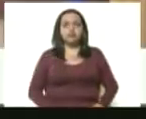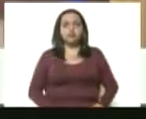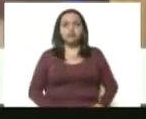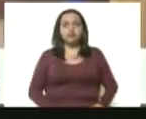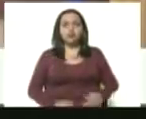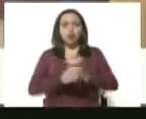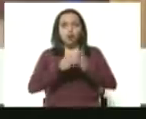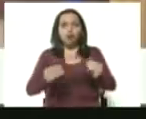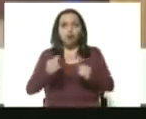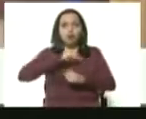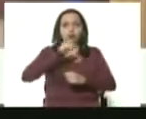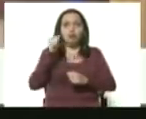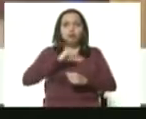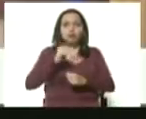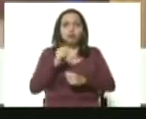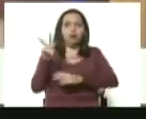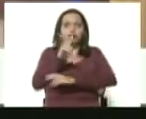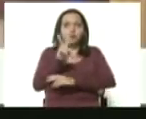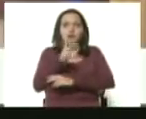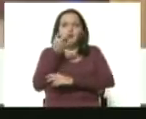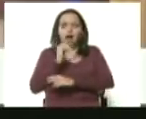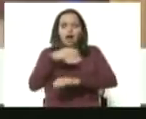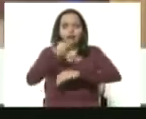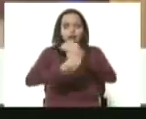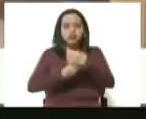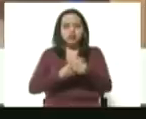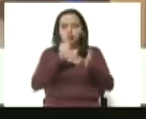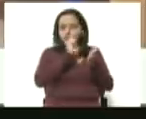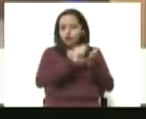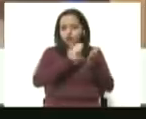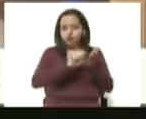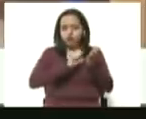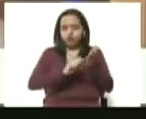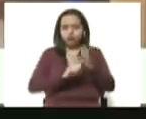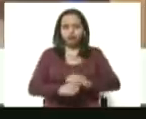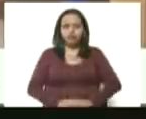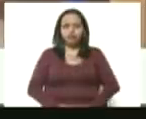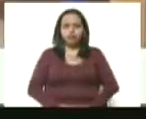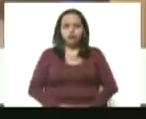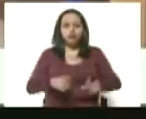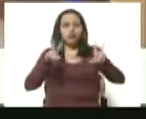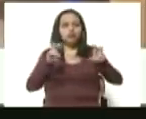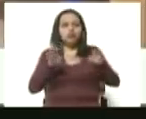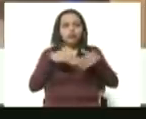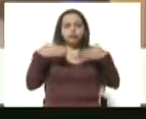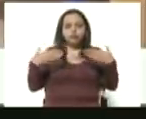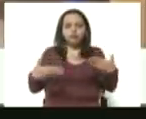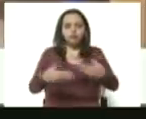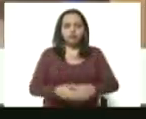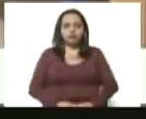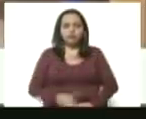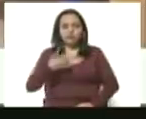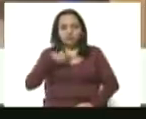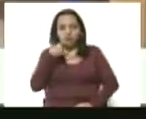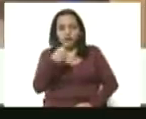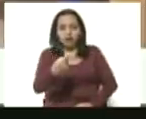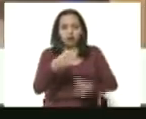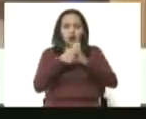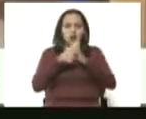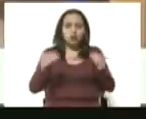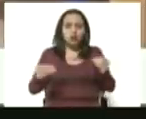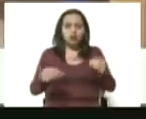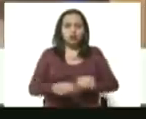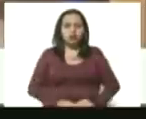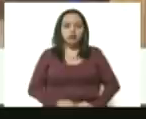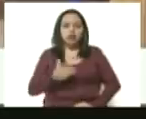todas las policías del país están escribiendo páginas nuevas. Y yo les digo, a todos,